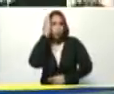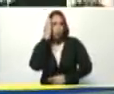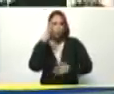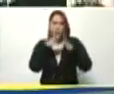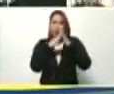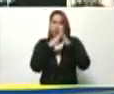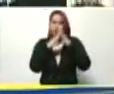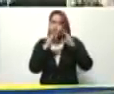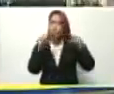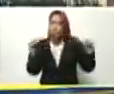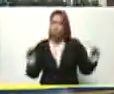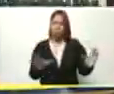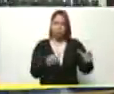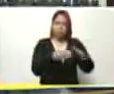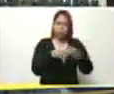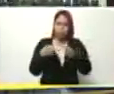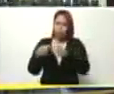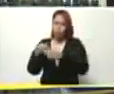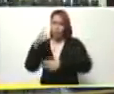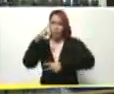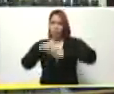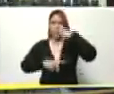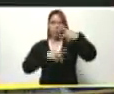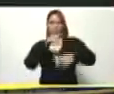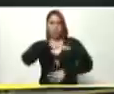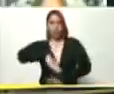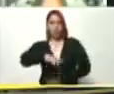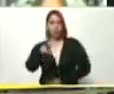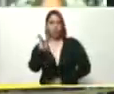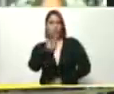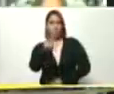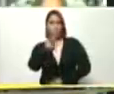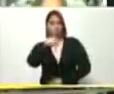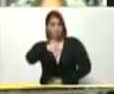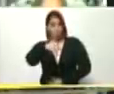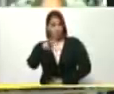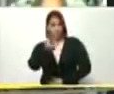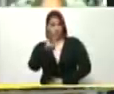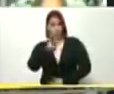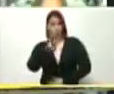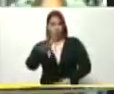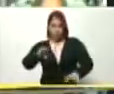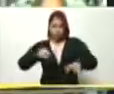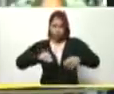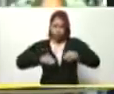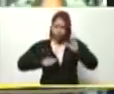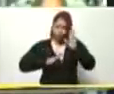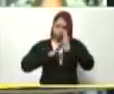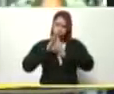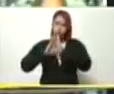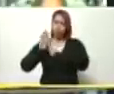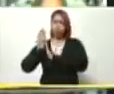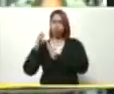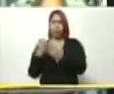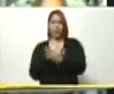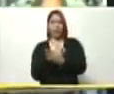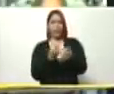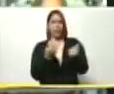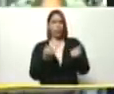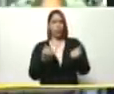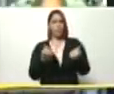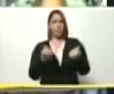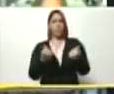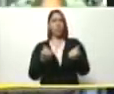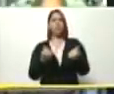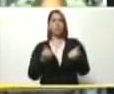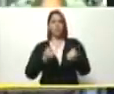todos los sectores productivos del país. Y hoy Venezuela ha tomado la senda del crecimiento económico con pulmón